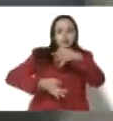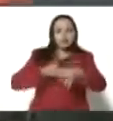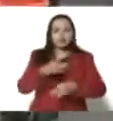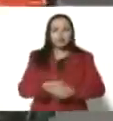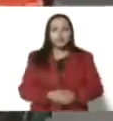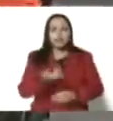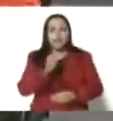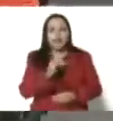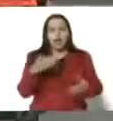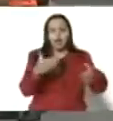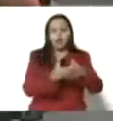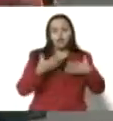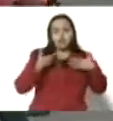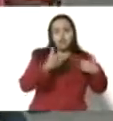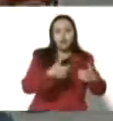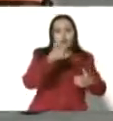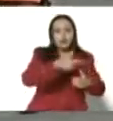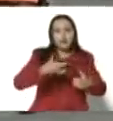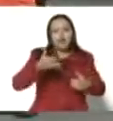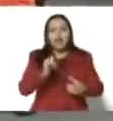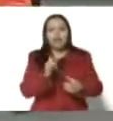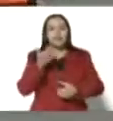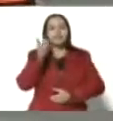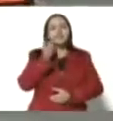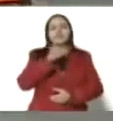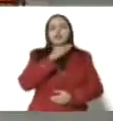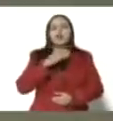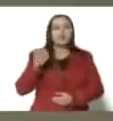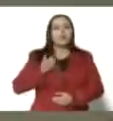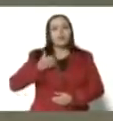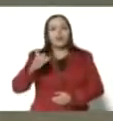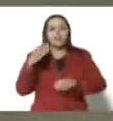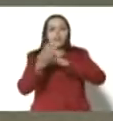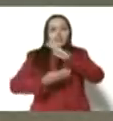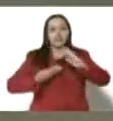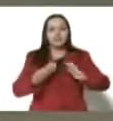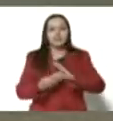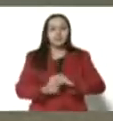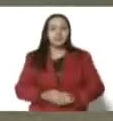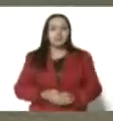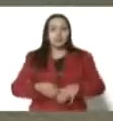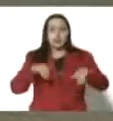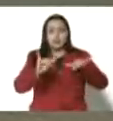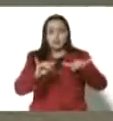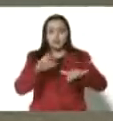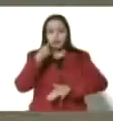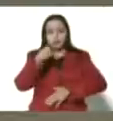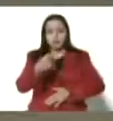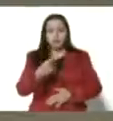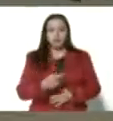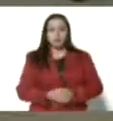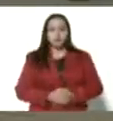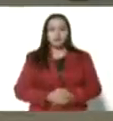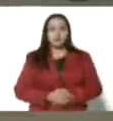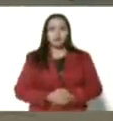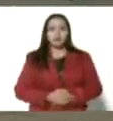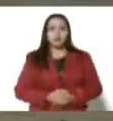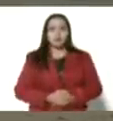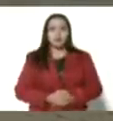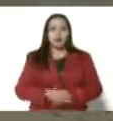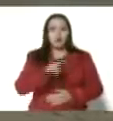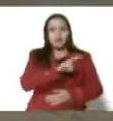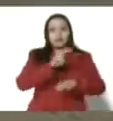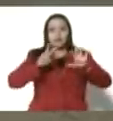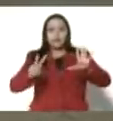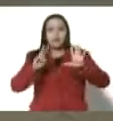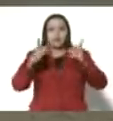son los grupos sanitarios, personas que tienen alguna enfermedad de base. Les decía entonces que es 27 es el número de